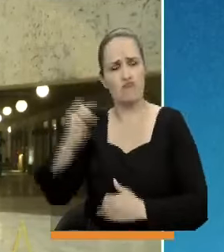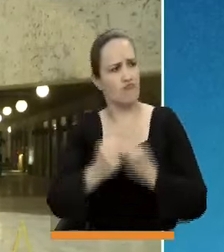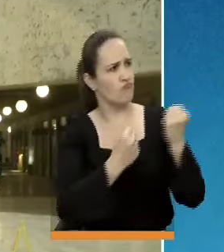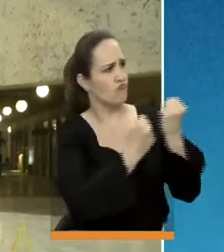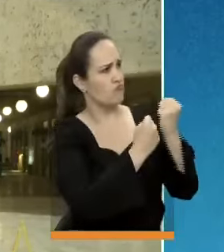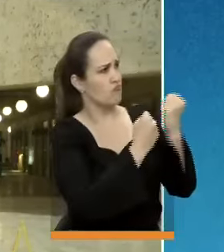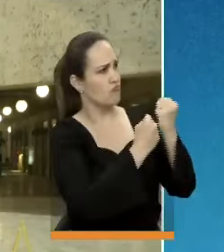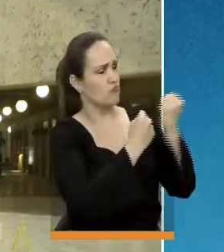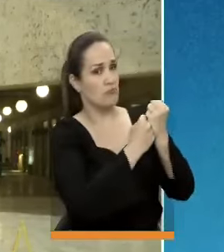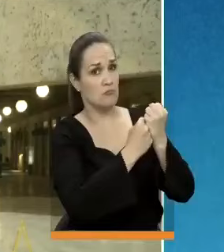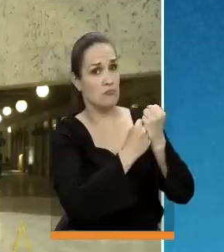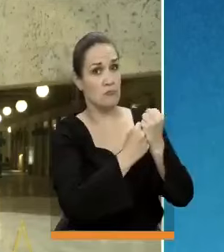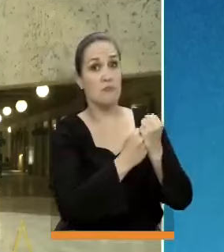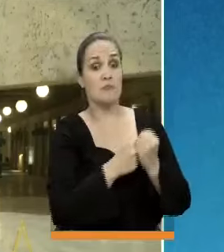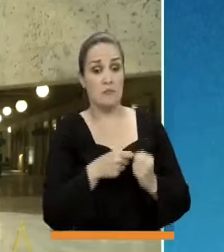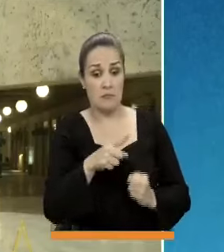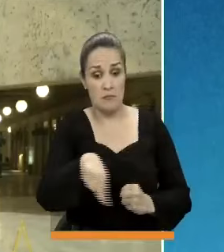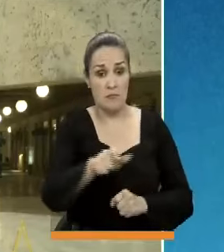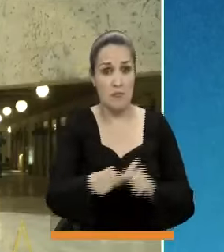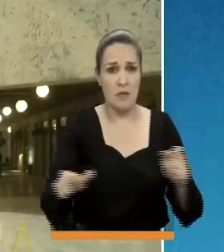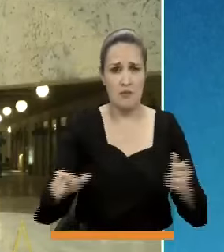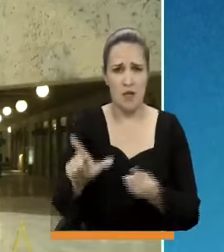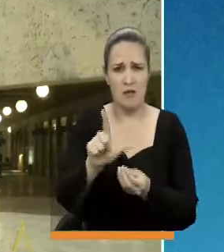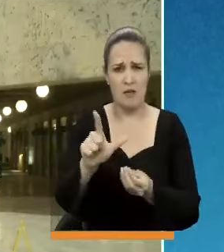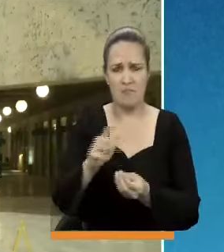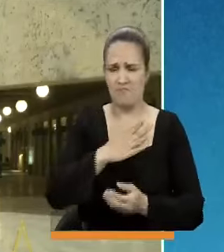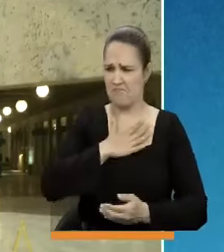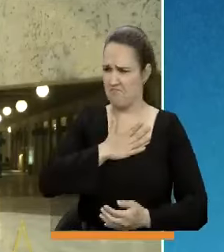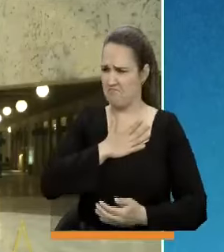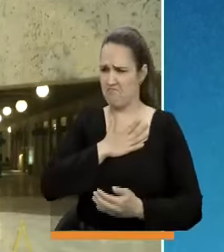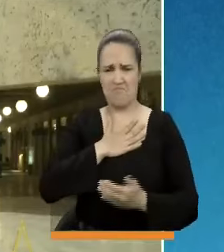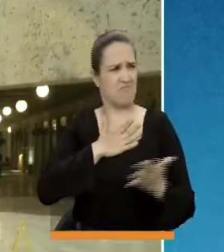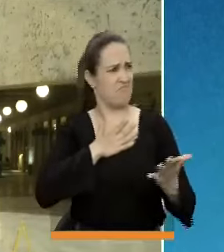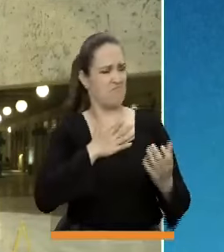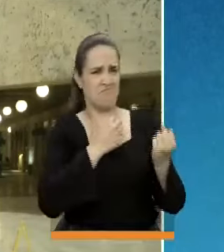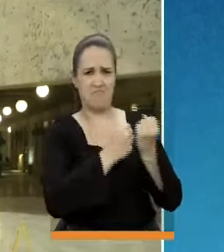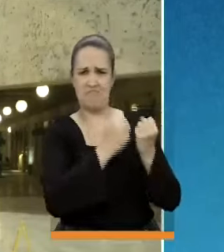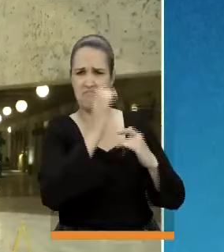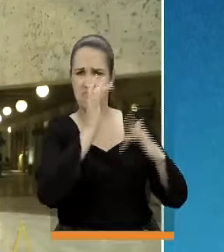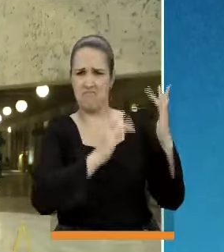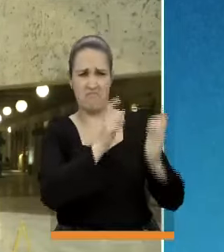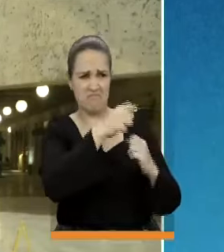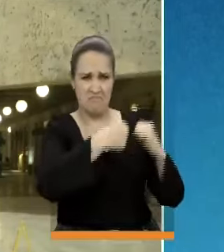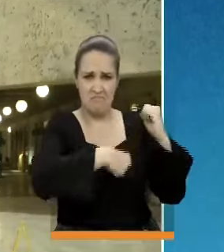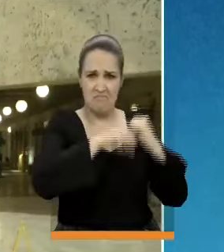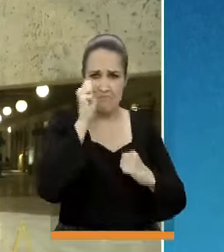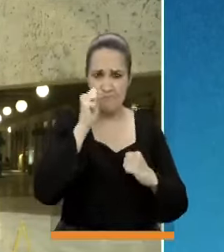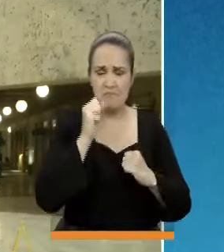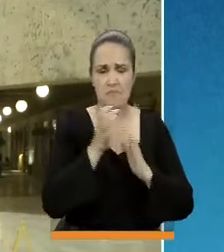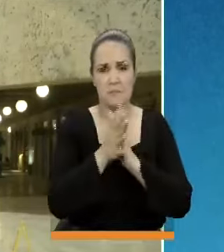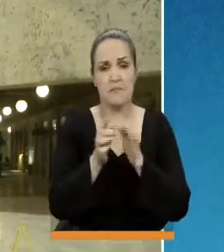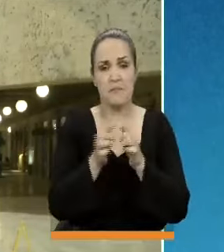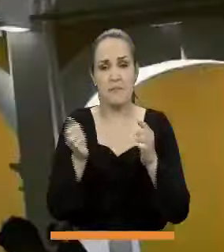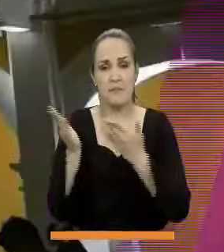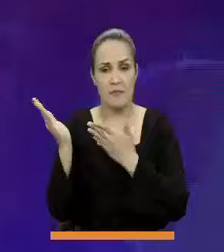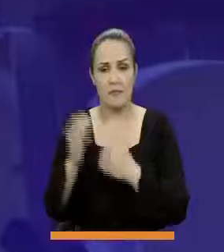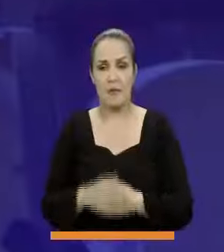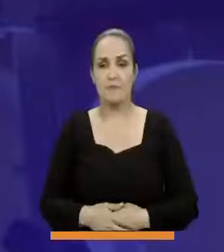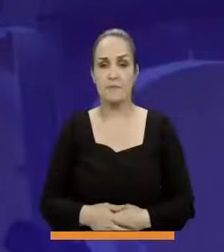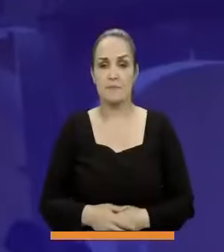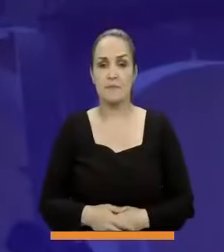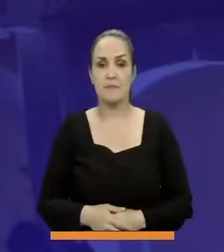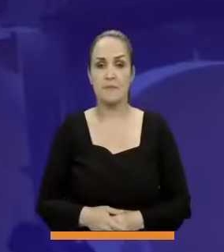sectores como el liberalismo expresaron molestia. Orlando García, buenas noches. Usted nos amplía la información.